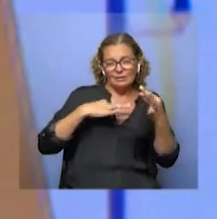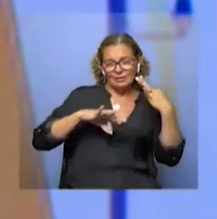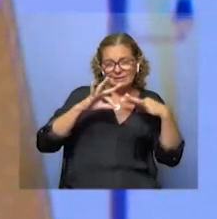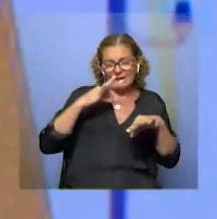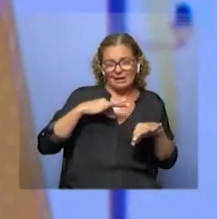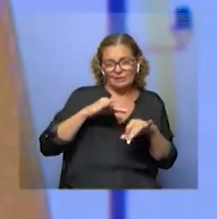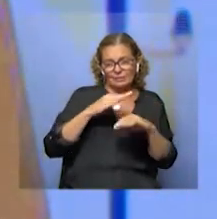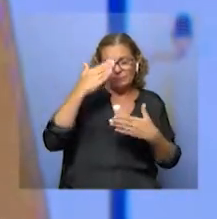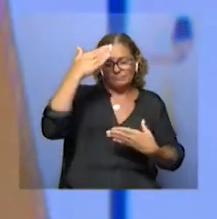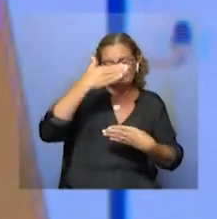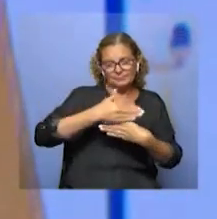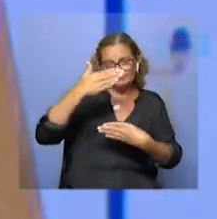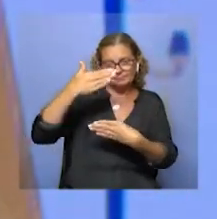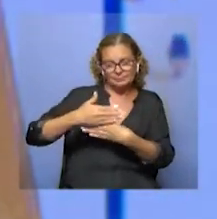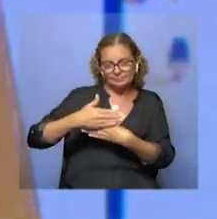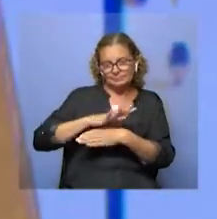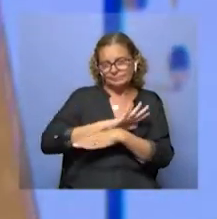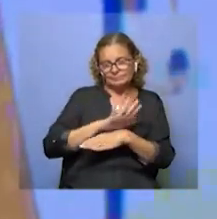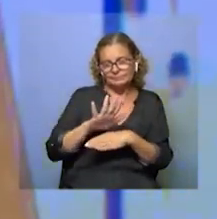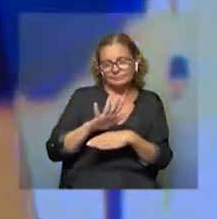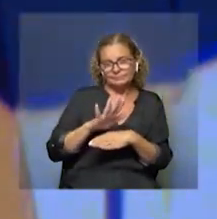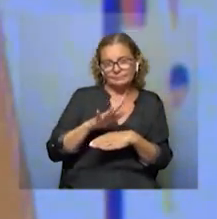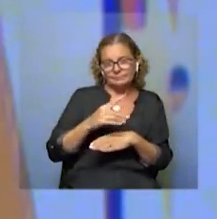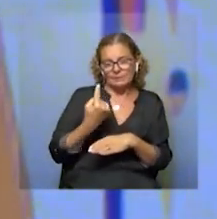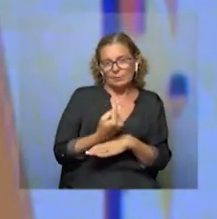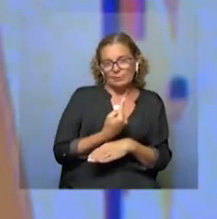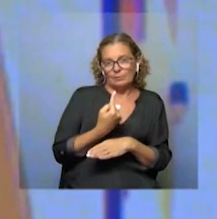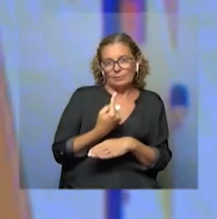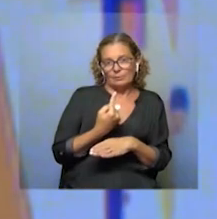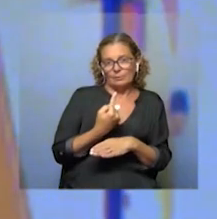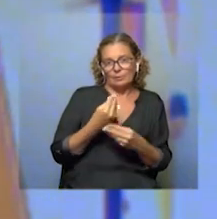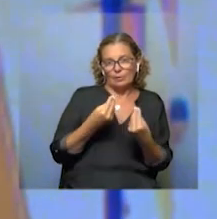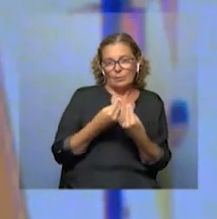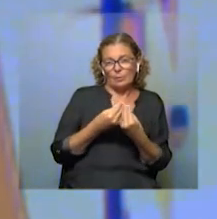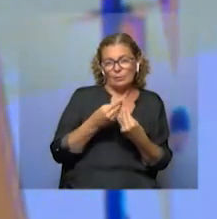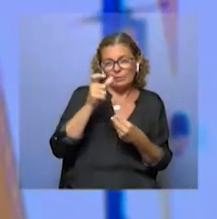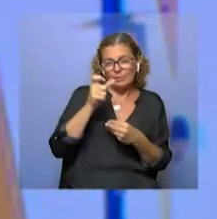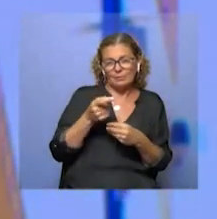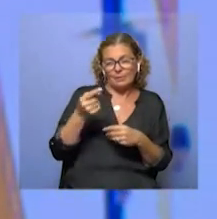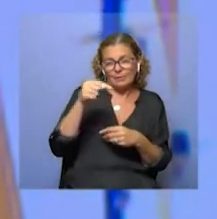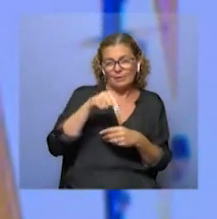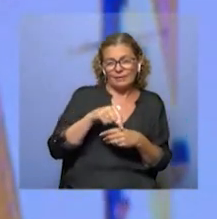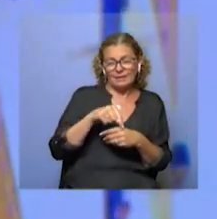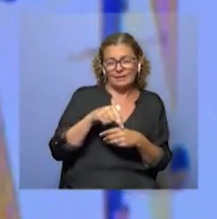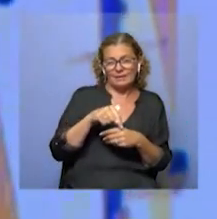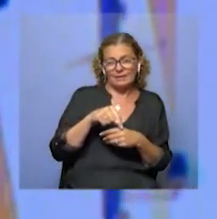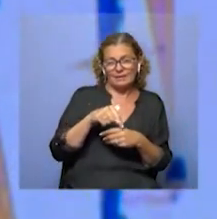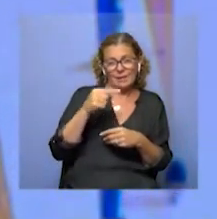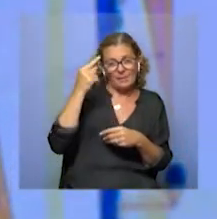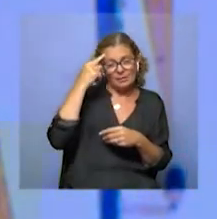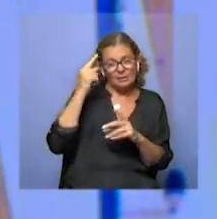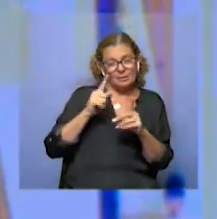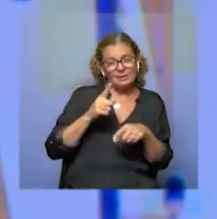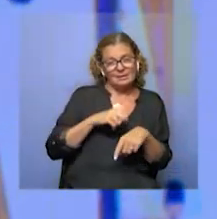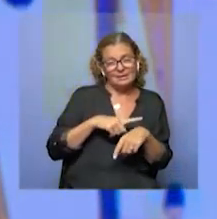teatros cerraron O sea yo quedé medio a la deriva como mucha gente y tal y me vine y creo que fue también un poco